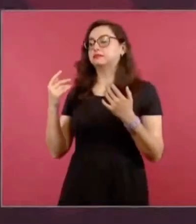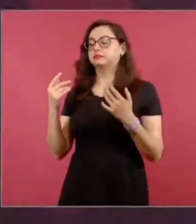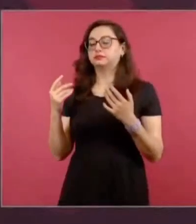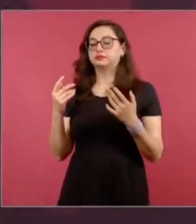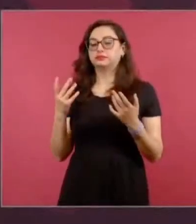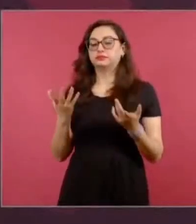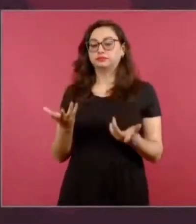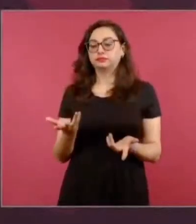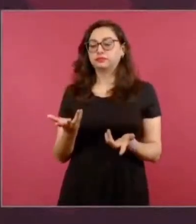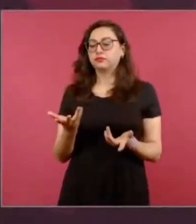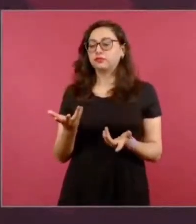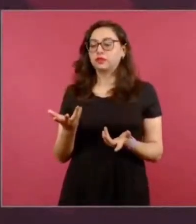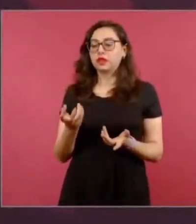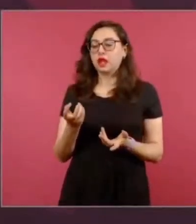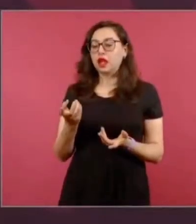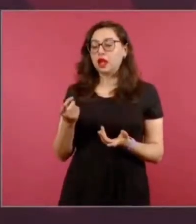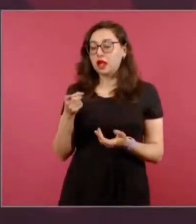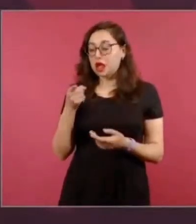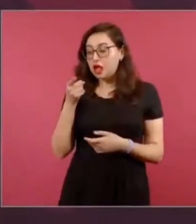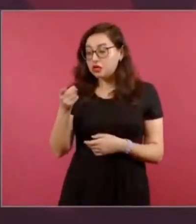mejor